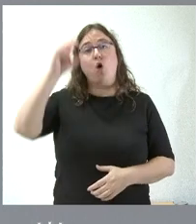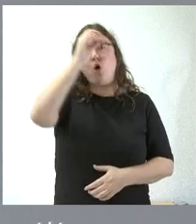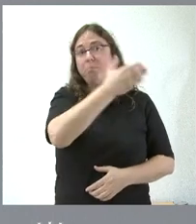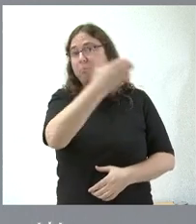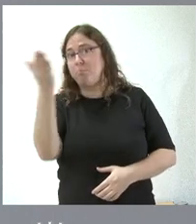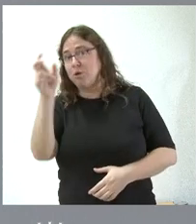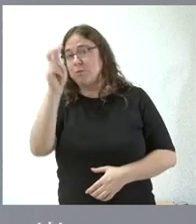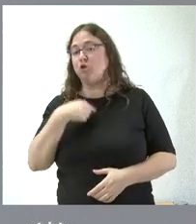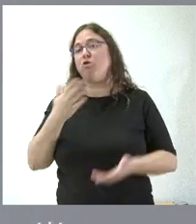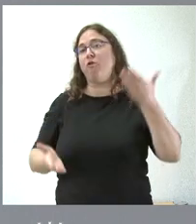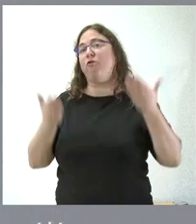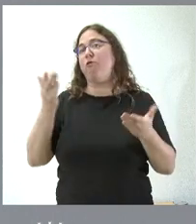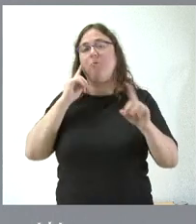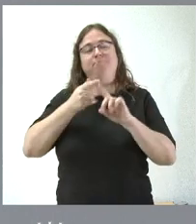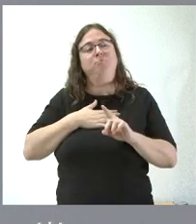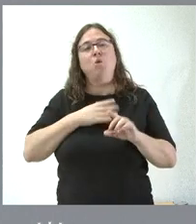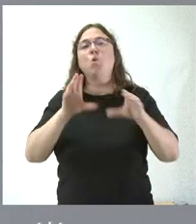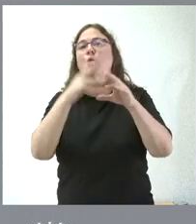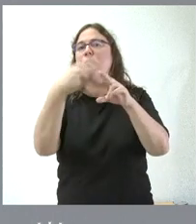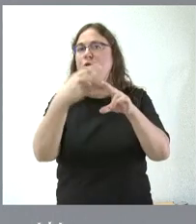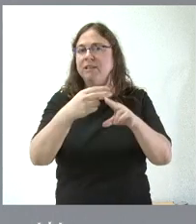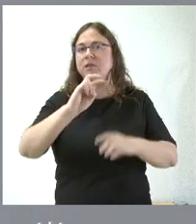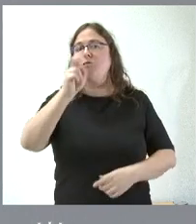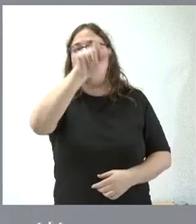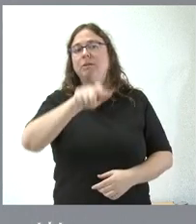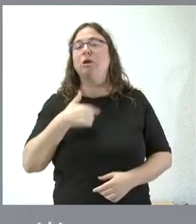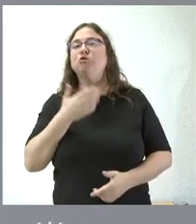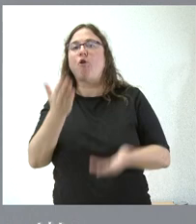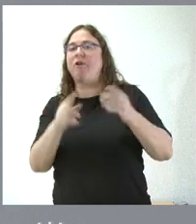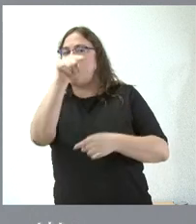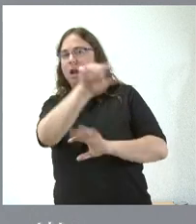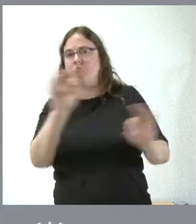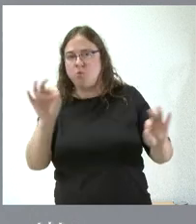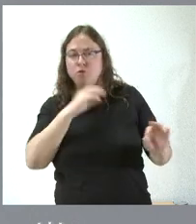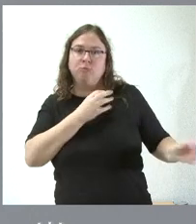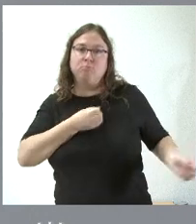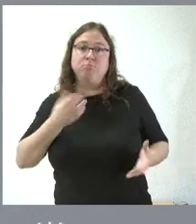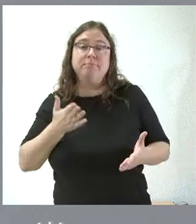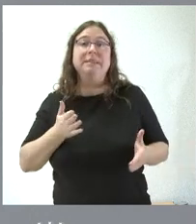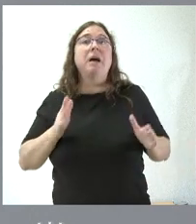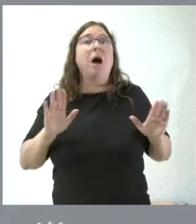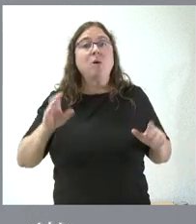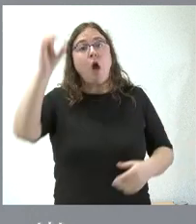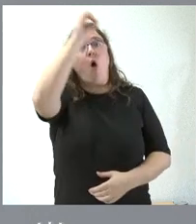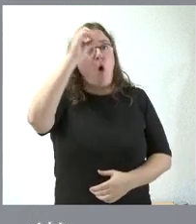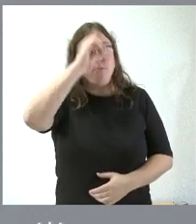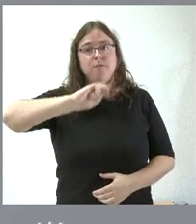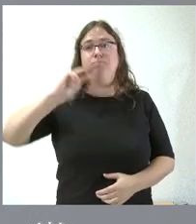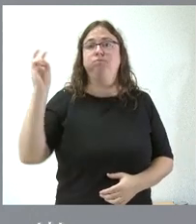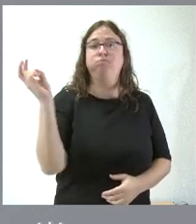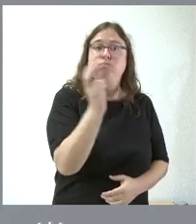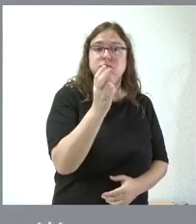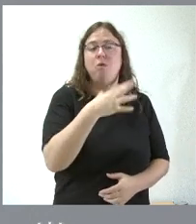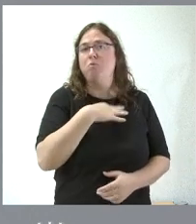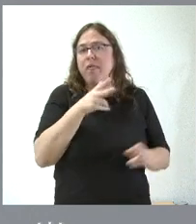pueda tener cualquier partido político cualquier persona y por tanto sin perjuicio de las opiniones que legítimamente